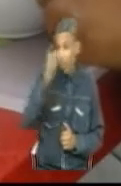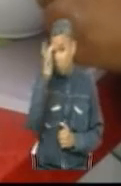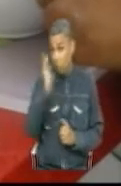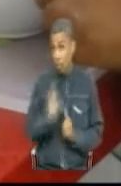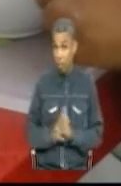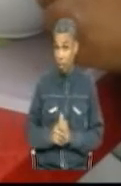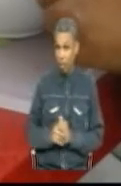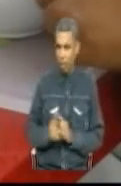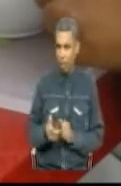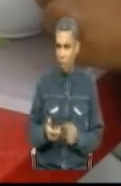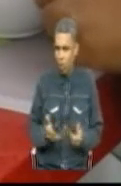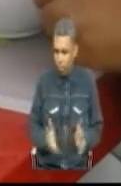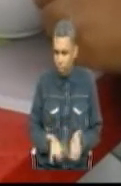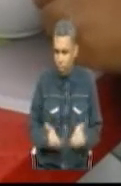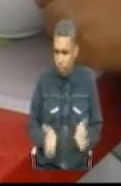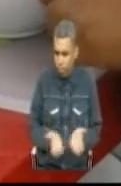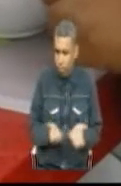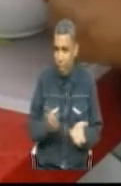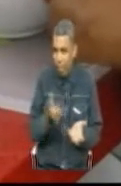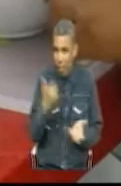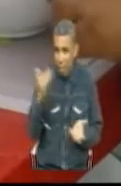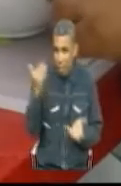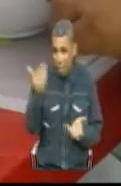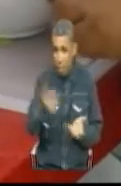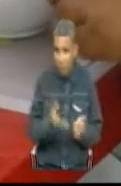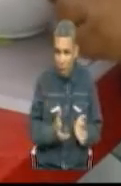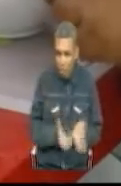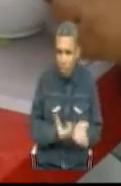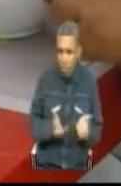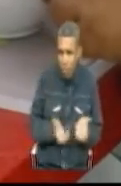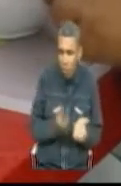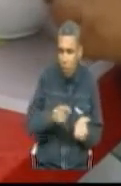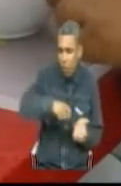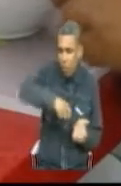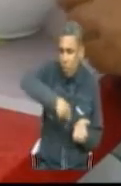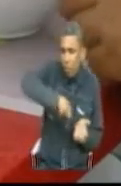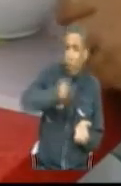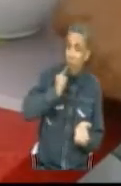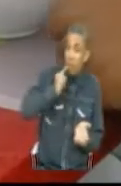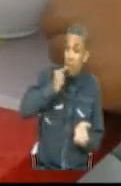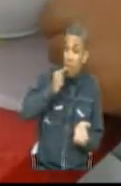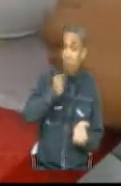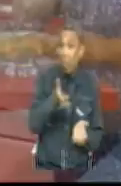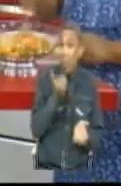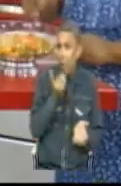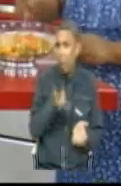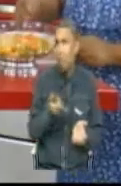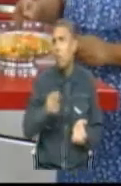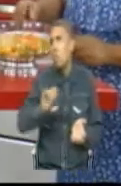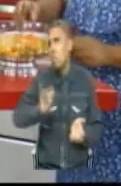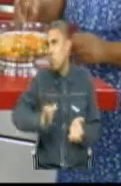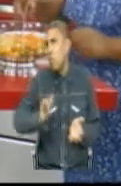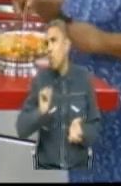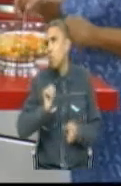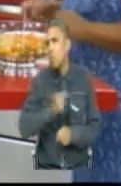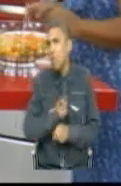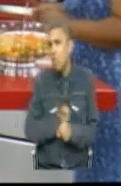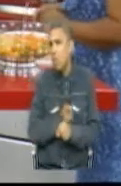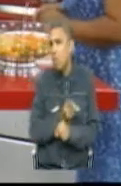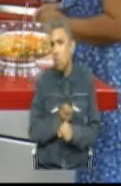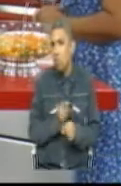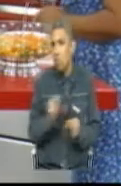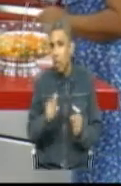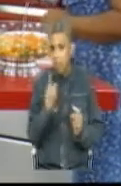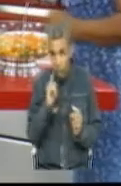un sabor especial fascinan igual para todo el limón por el mar y con hojas sí sí sí bueno ustedes así poco a